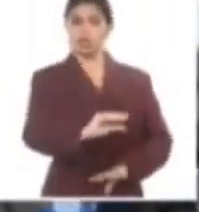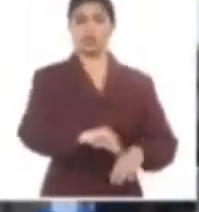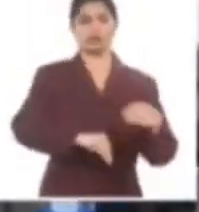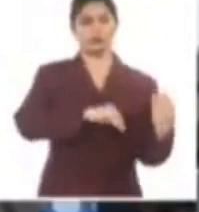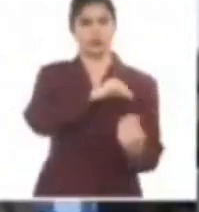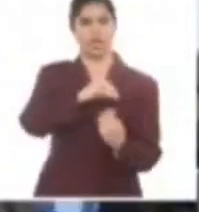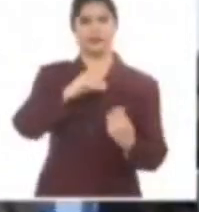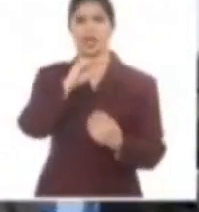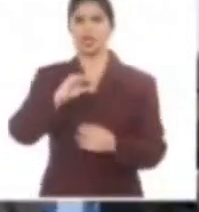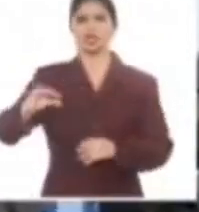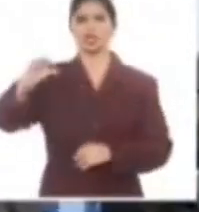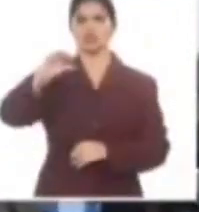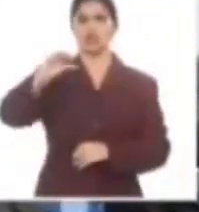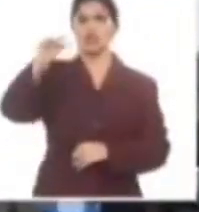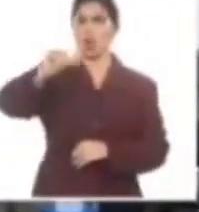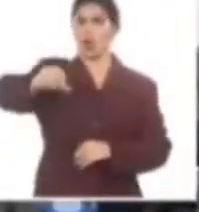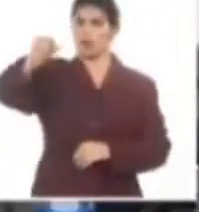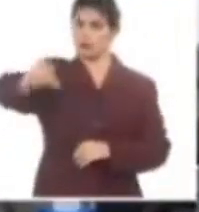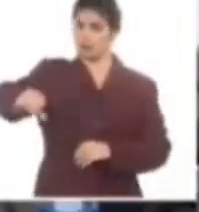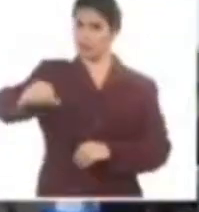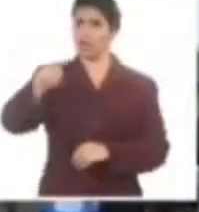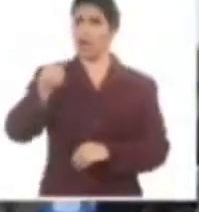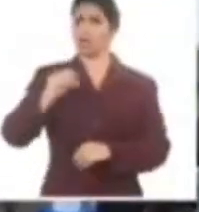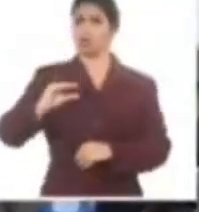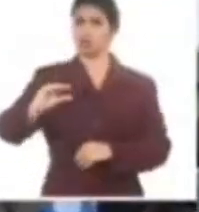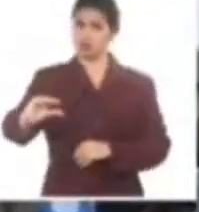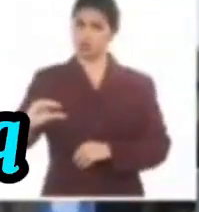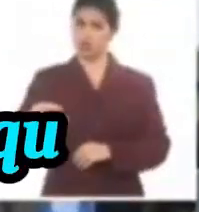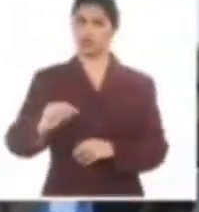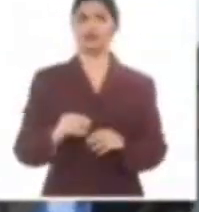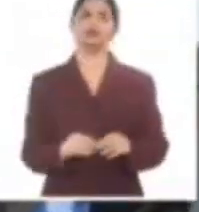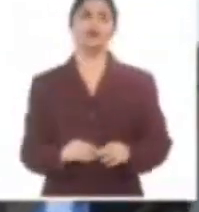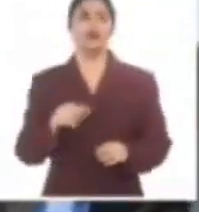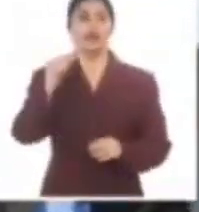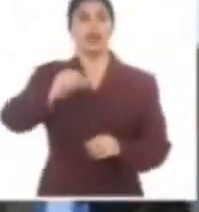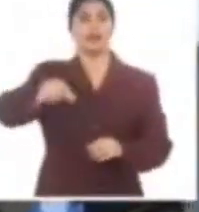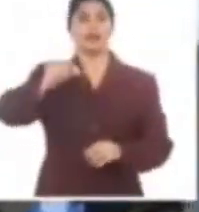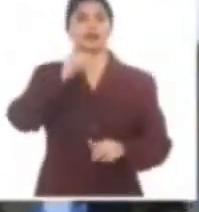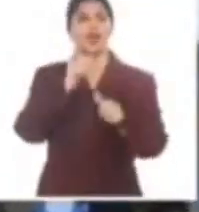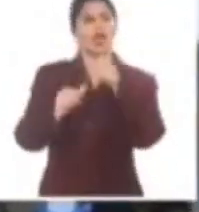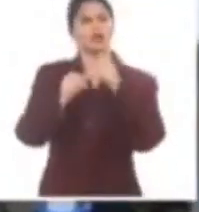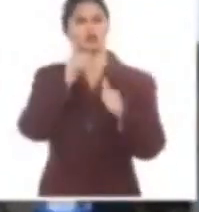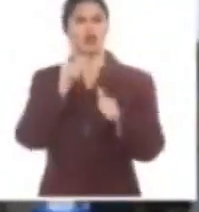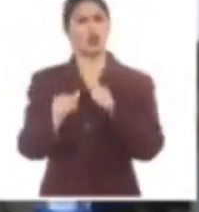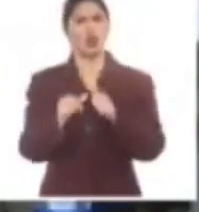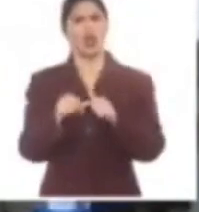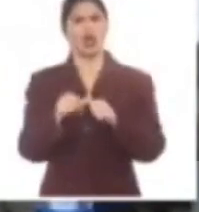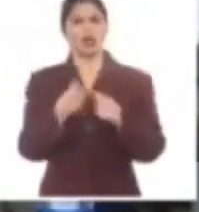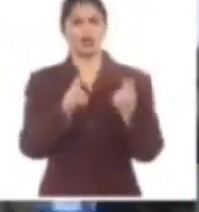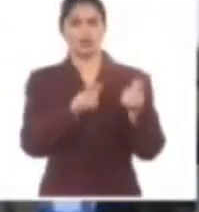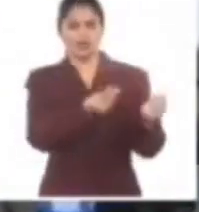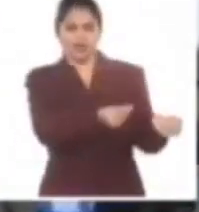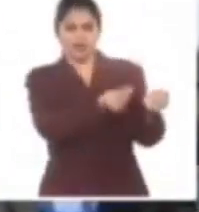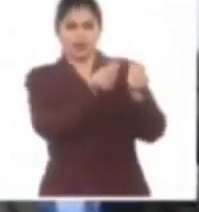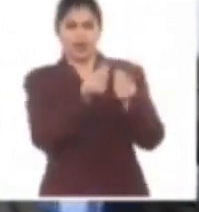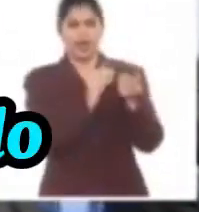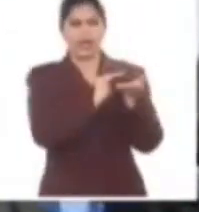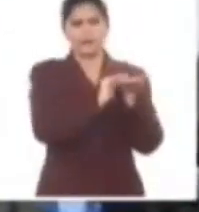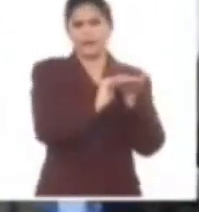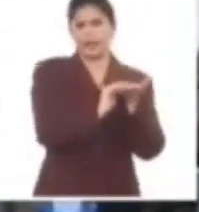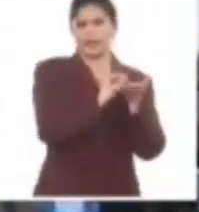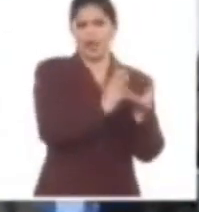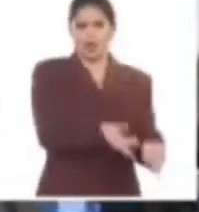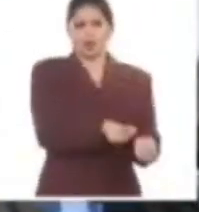las personas. Y de ahí entonces han surgido dudas. ¿A dónde vamos con eso? ¿Qué es la decisión que hemos